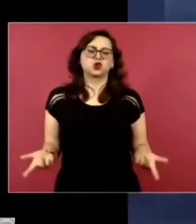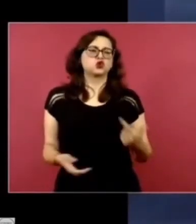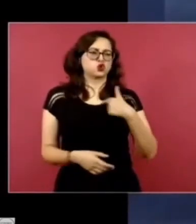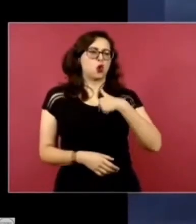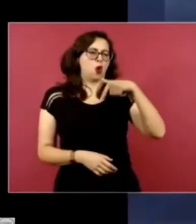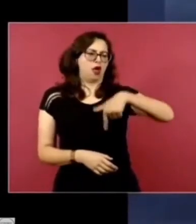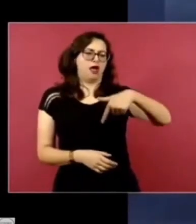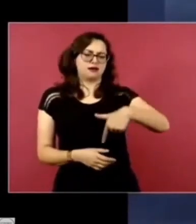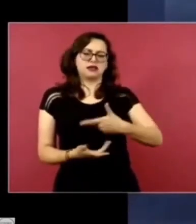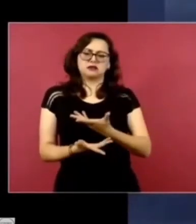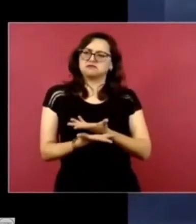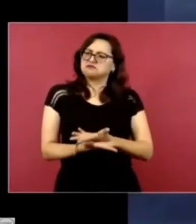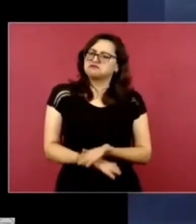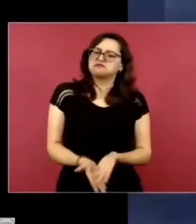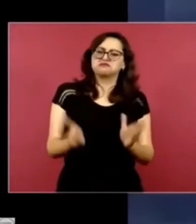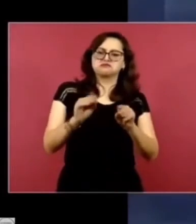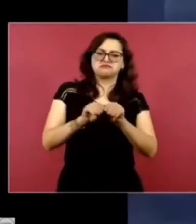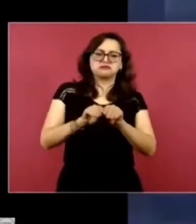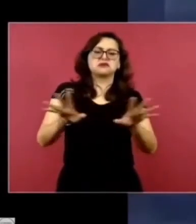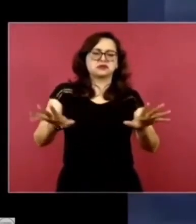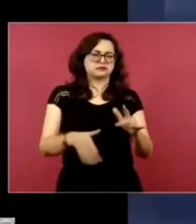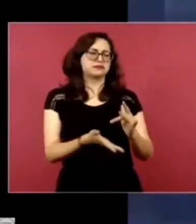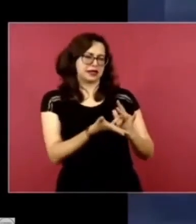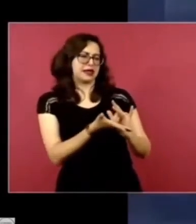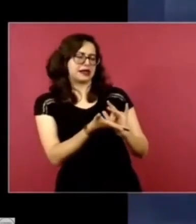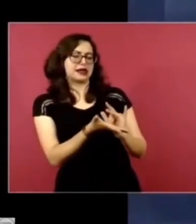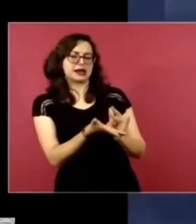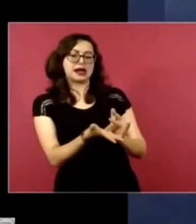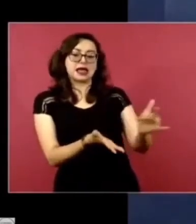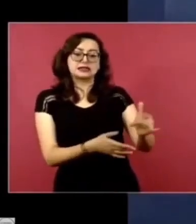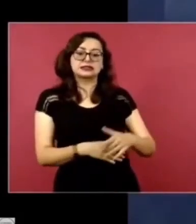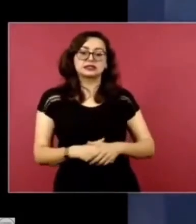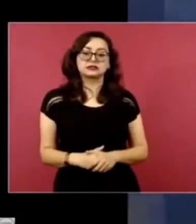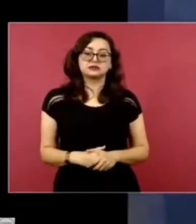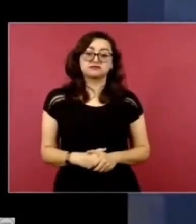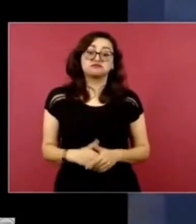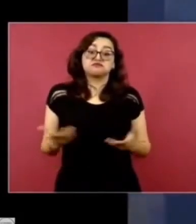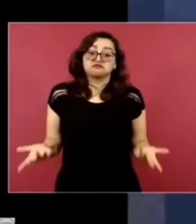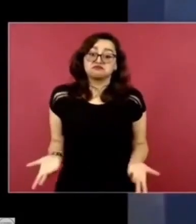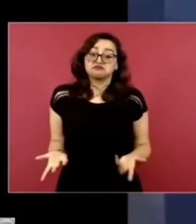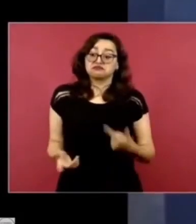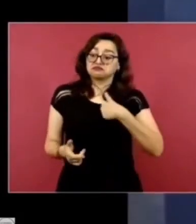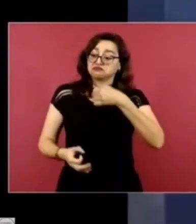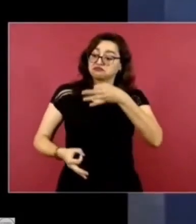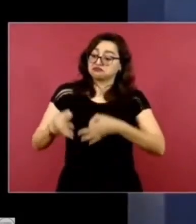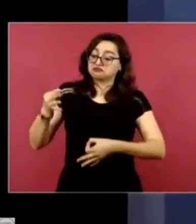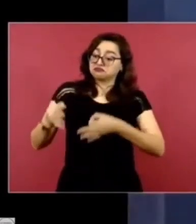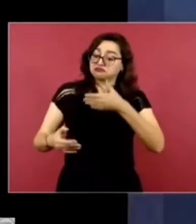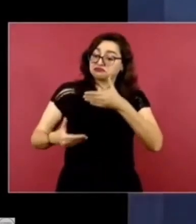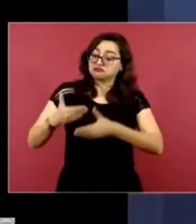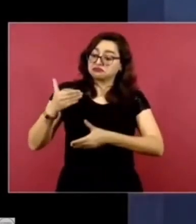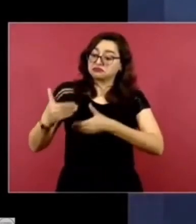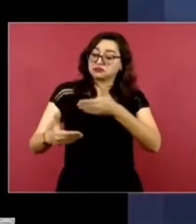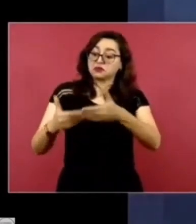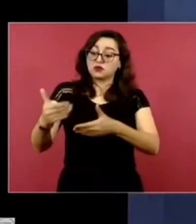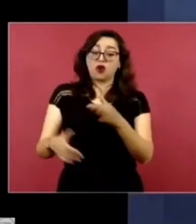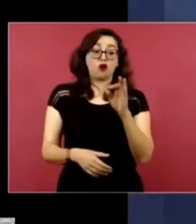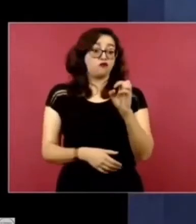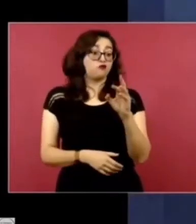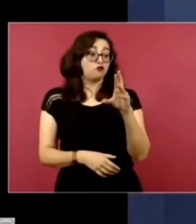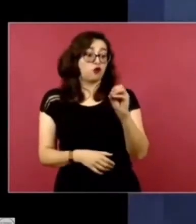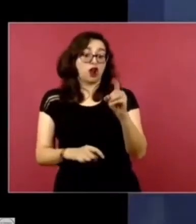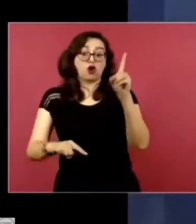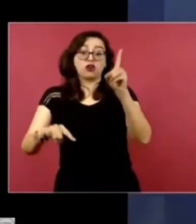comunicarlo bien a la gente. En esencia, me van a destituir, porque eso del desafuero a veces no se entiende bien. Sí, te van a quitar. Es